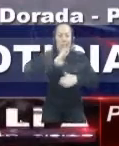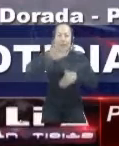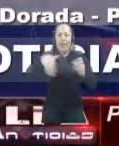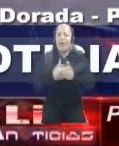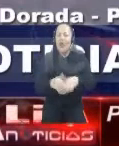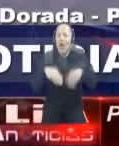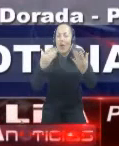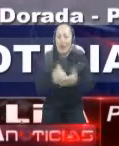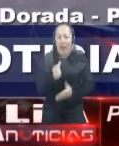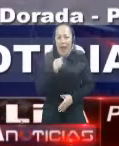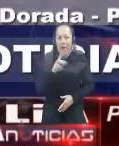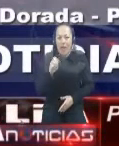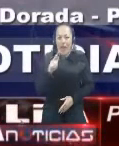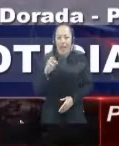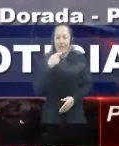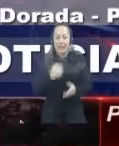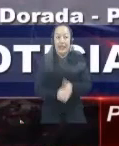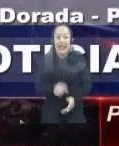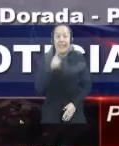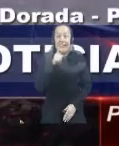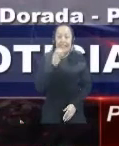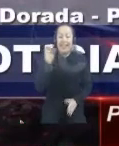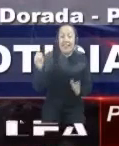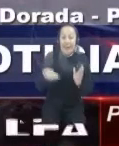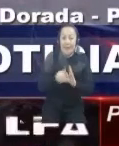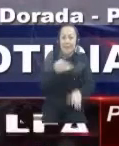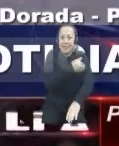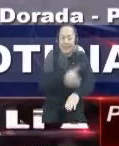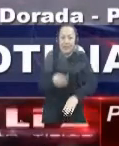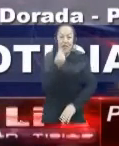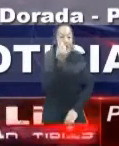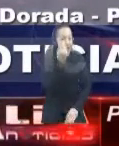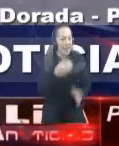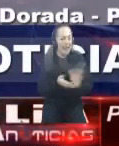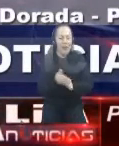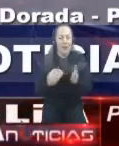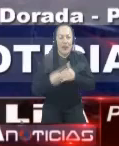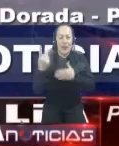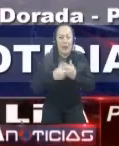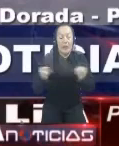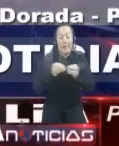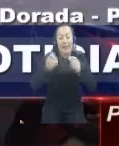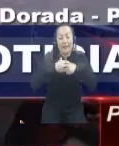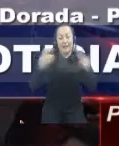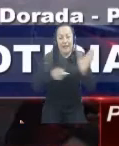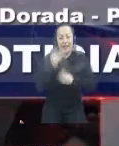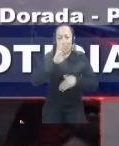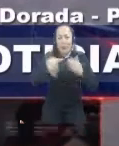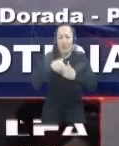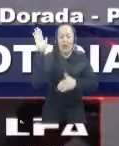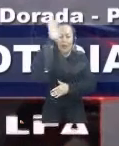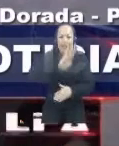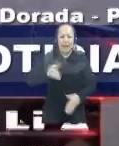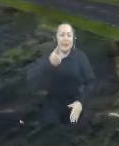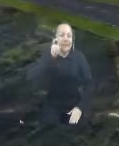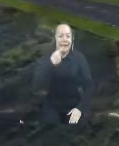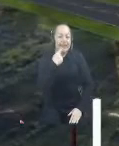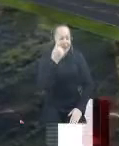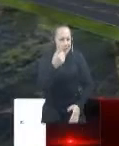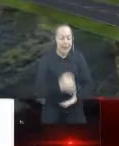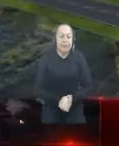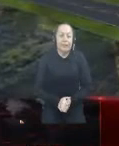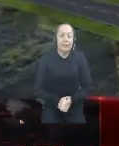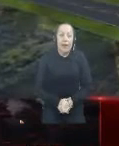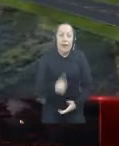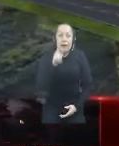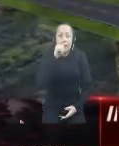Aerocafé al aprobar 60 mil millones de pesos para un proyecto de mayor desarrollo para el departamento de Caldas.